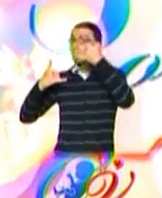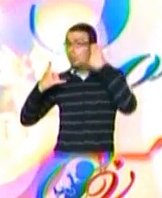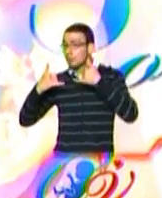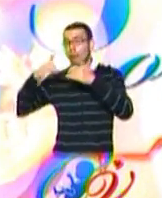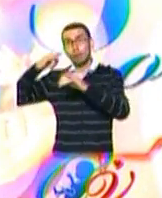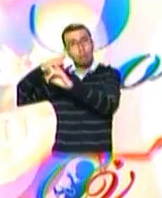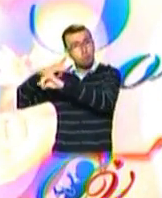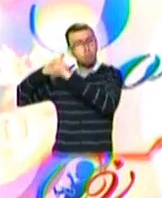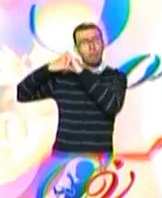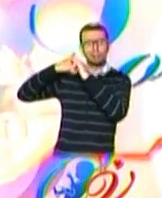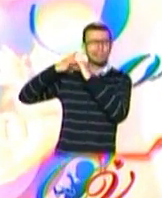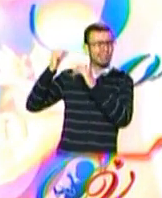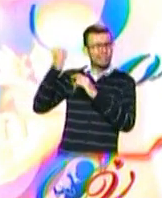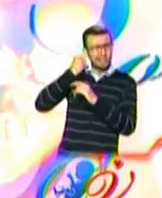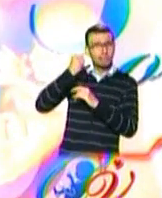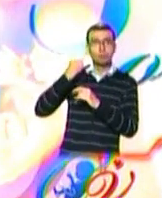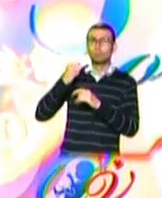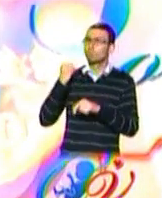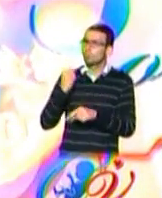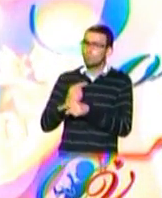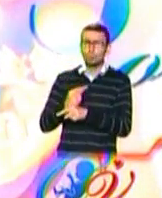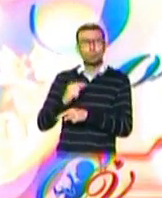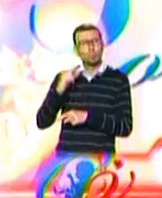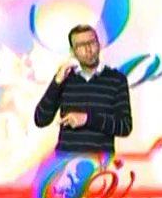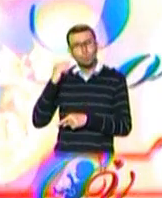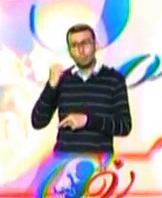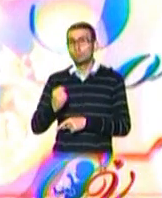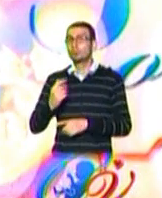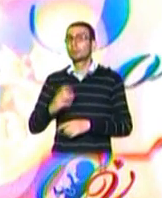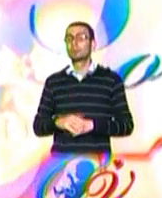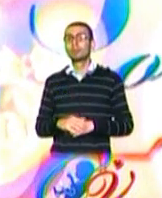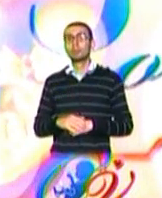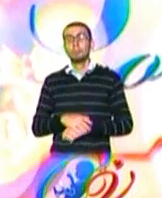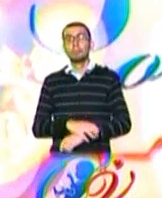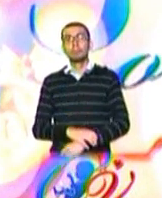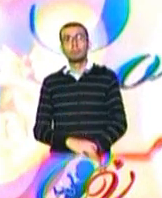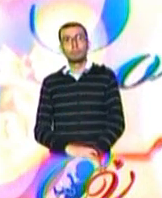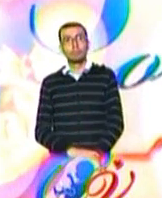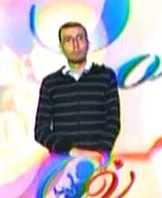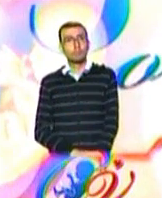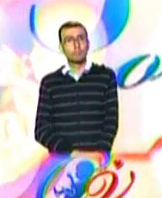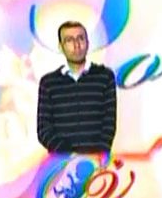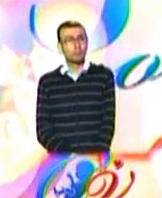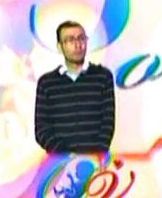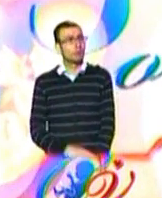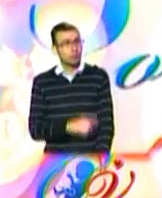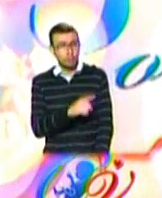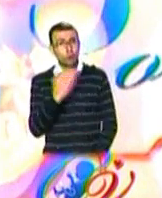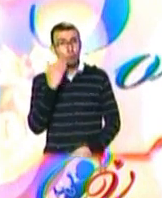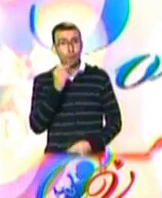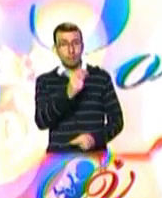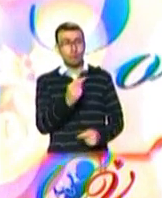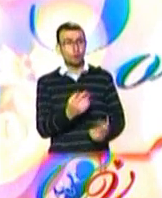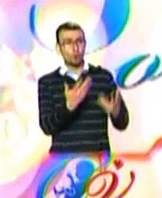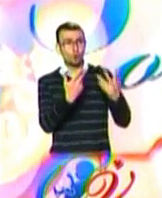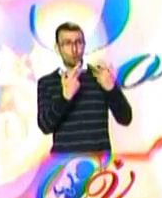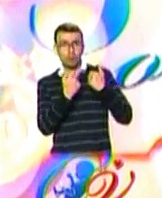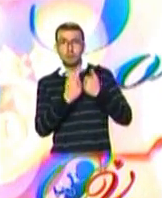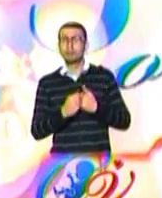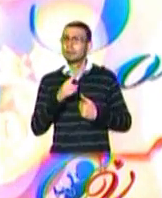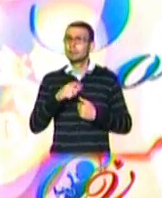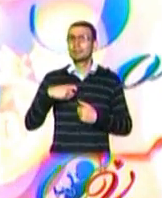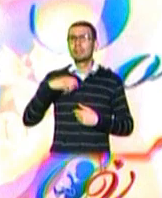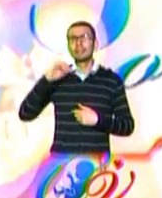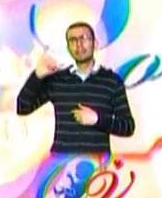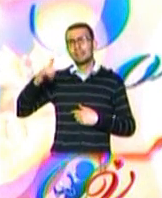que eso me timbró en el oído. Miren, este caso clínico... Cuando ella nos contó que tenía celular